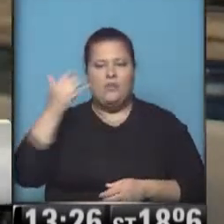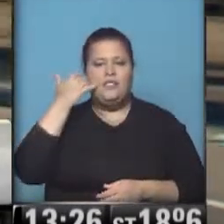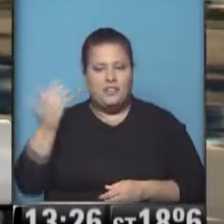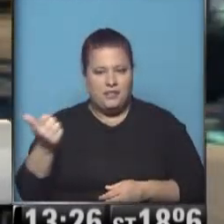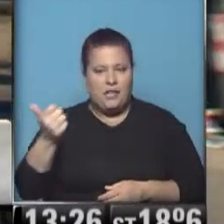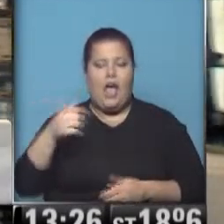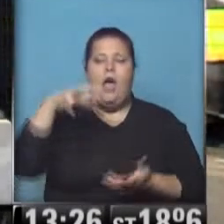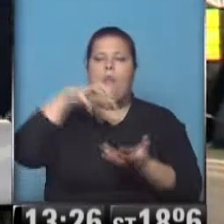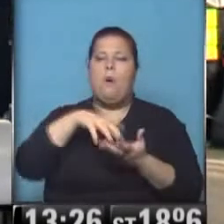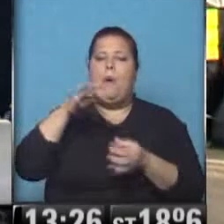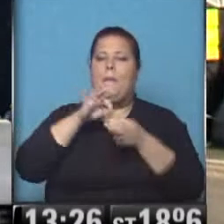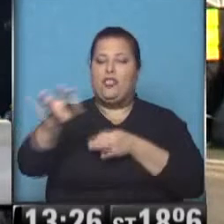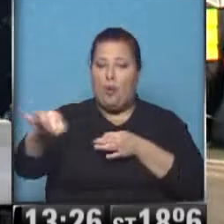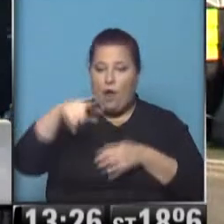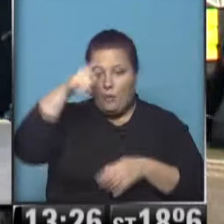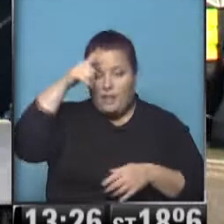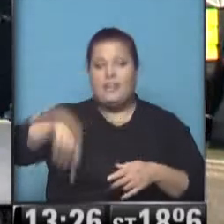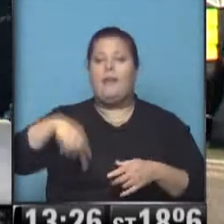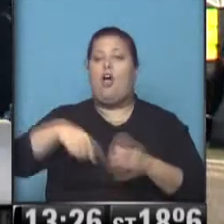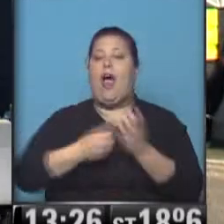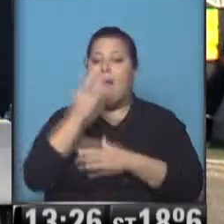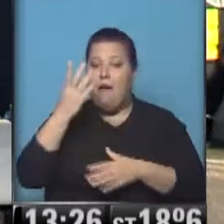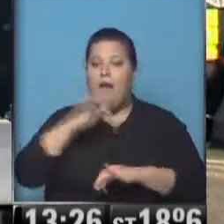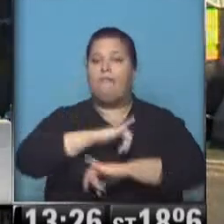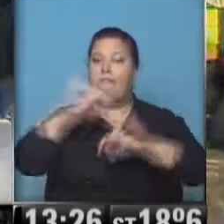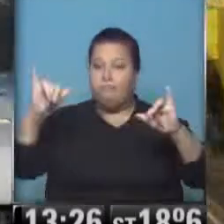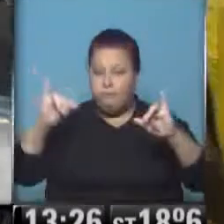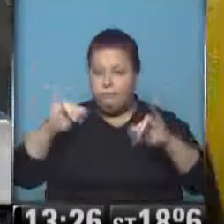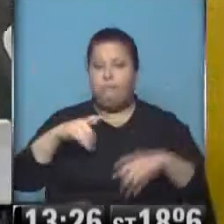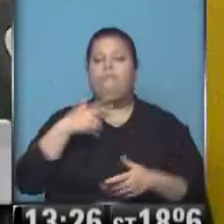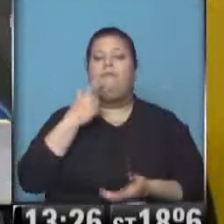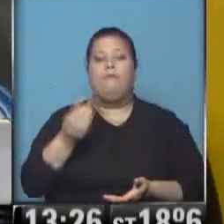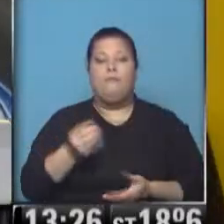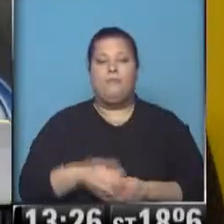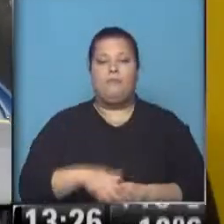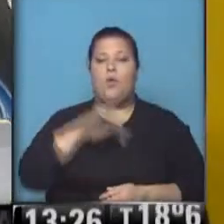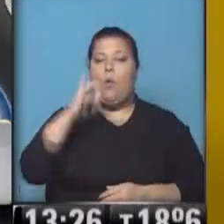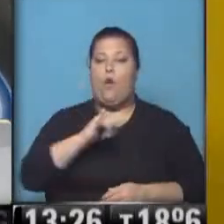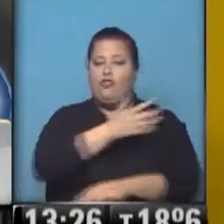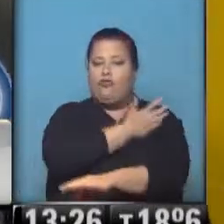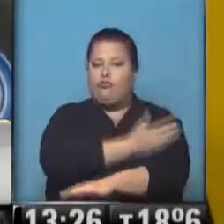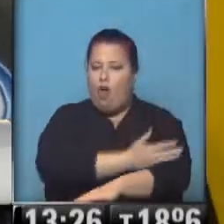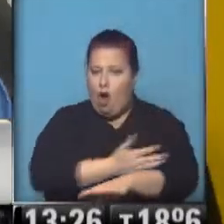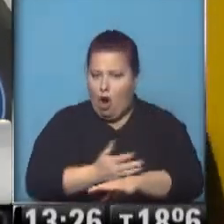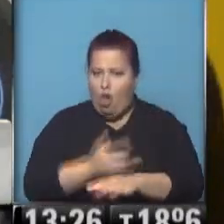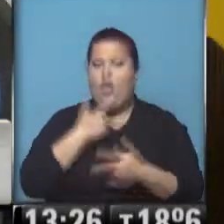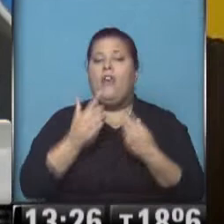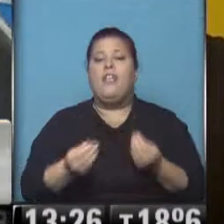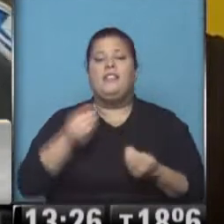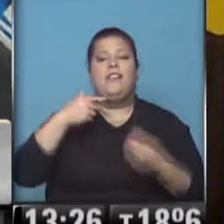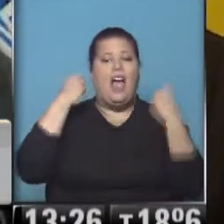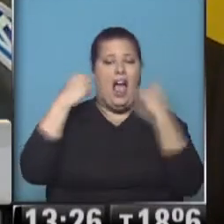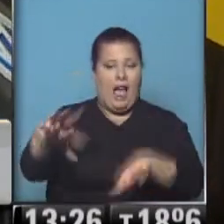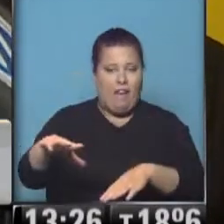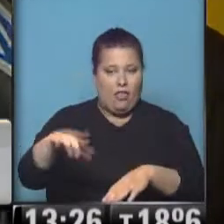un móvil de la Metropolitana y en las primeras horas de hoy emitió un comunicado donde relata lo sucedido, señalando que fue